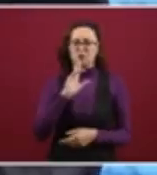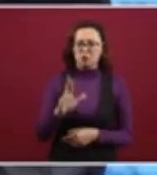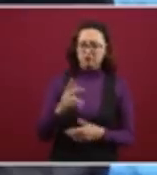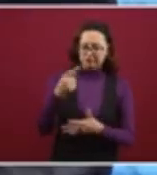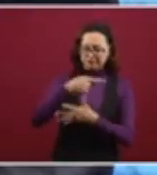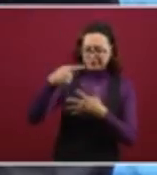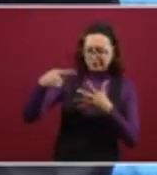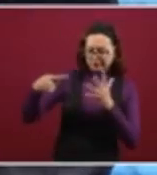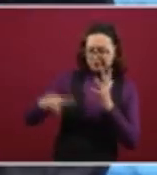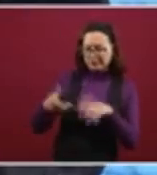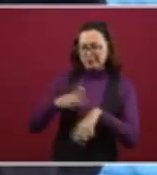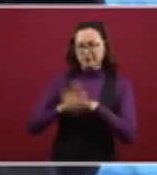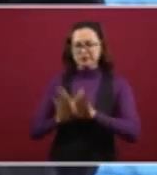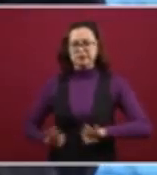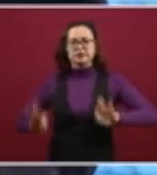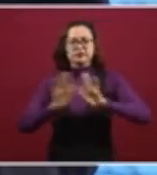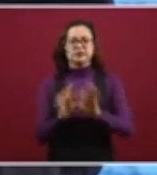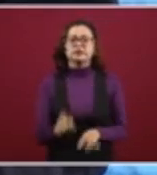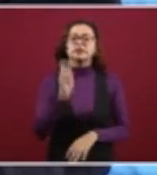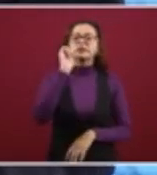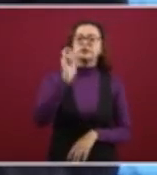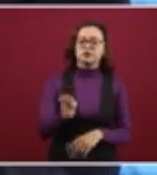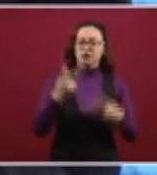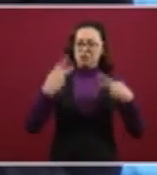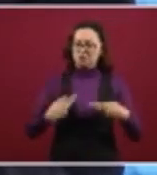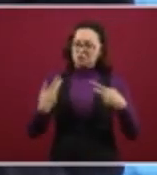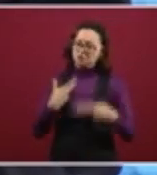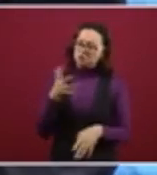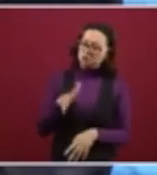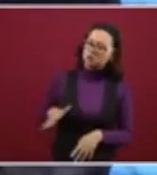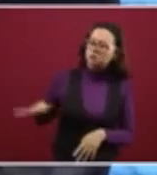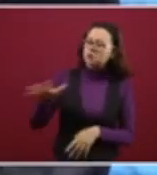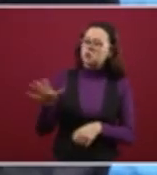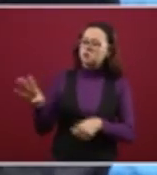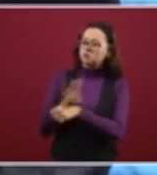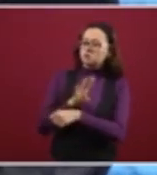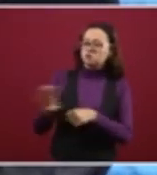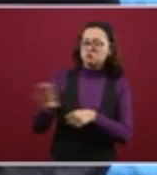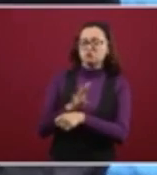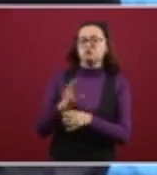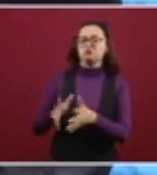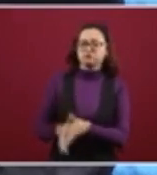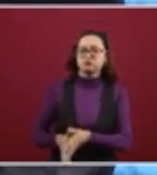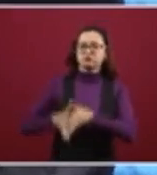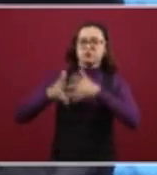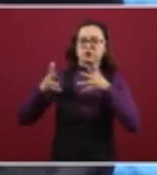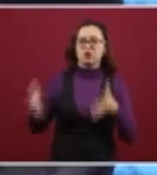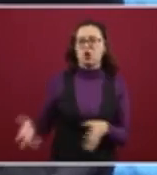reitera que se amplió el beneficio, el universo de beneficiarios a